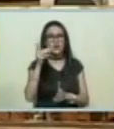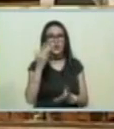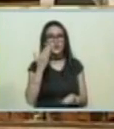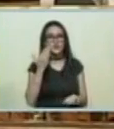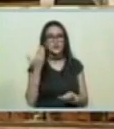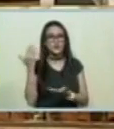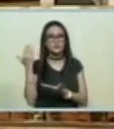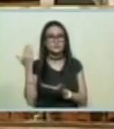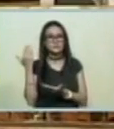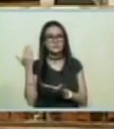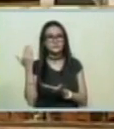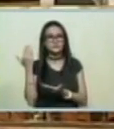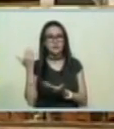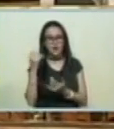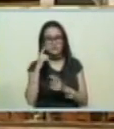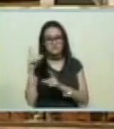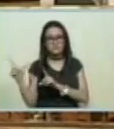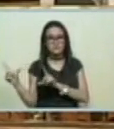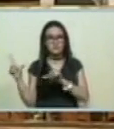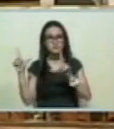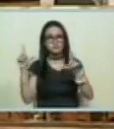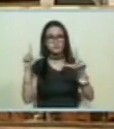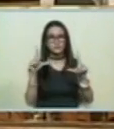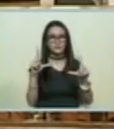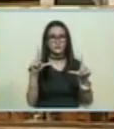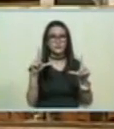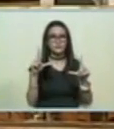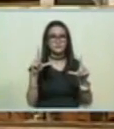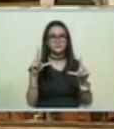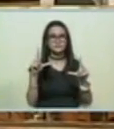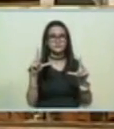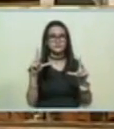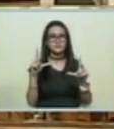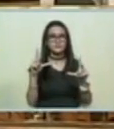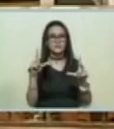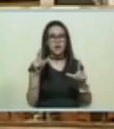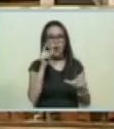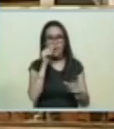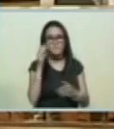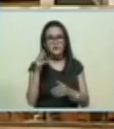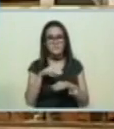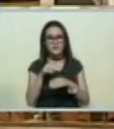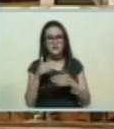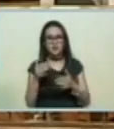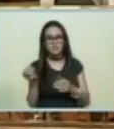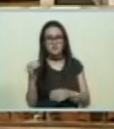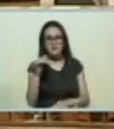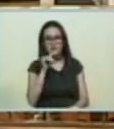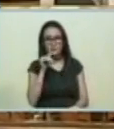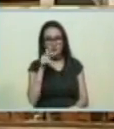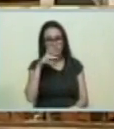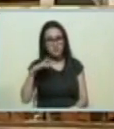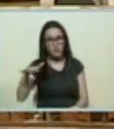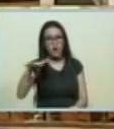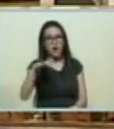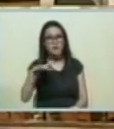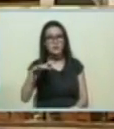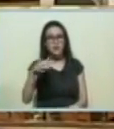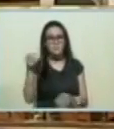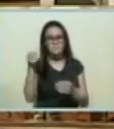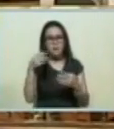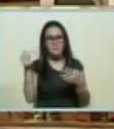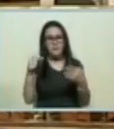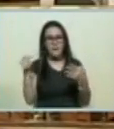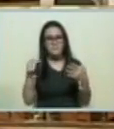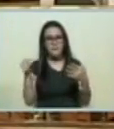Sucre, vamos a ponerlo en pantalla compartida, mientras Pedro Infante sigue informando a nuestro pueblo, con lujo de detalle,